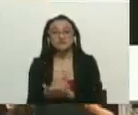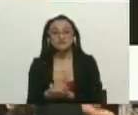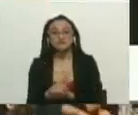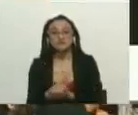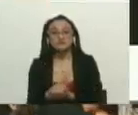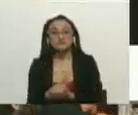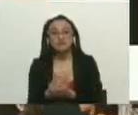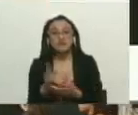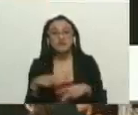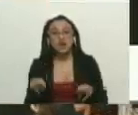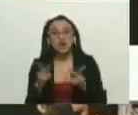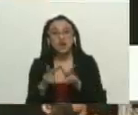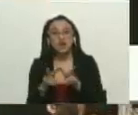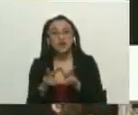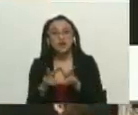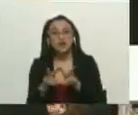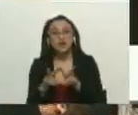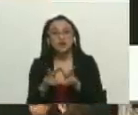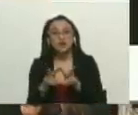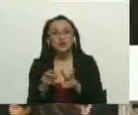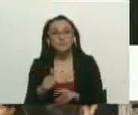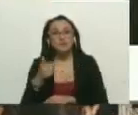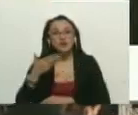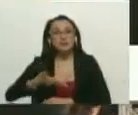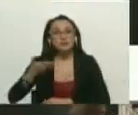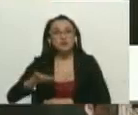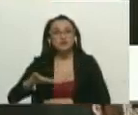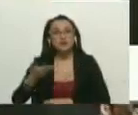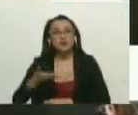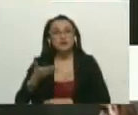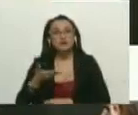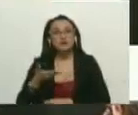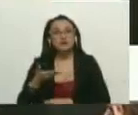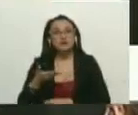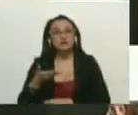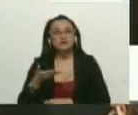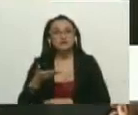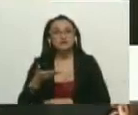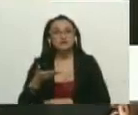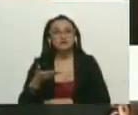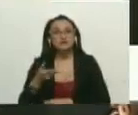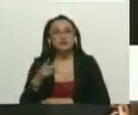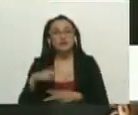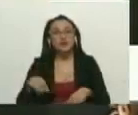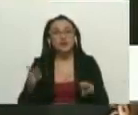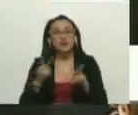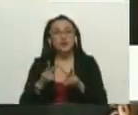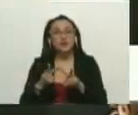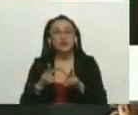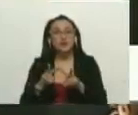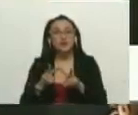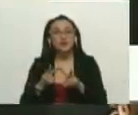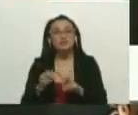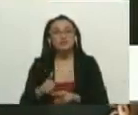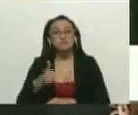el valor más importante, escúchese bien, el valor